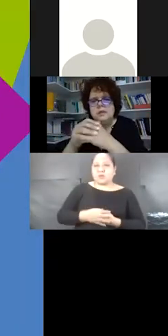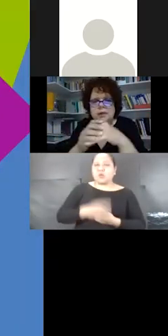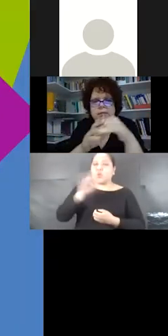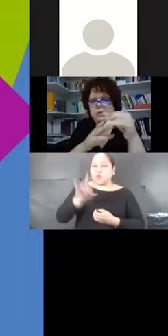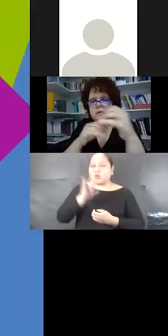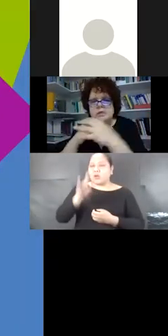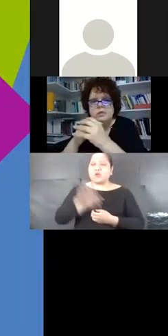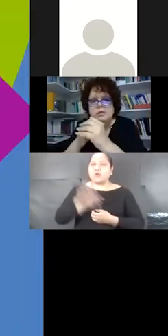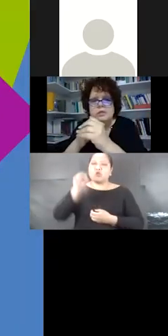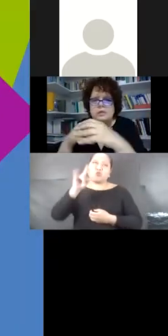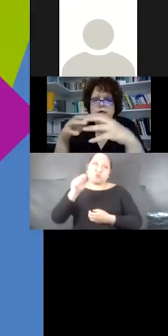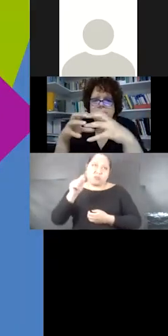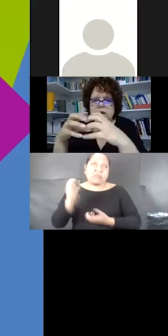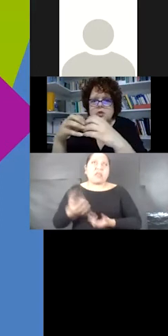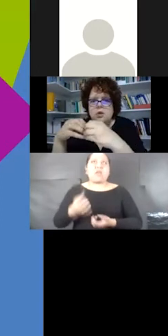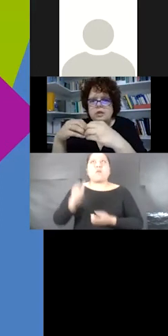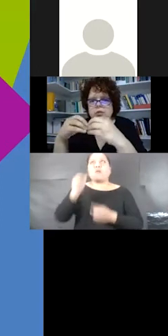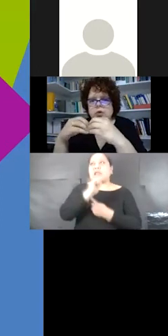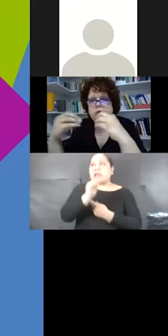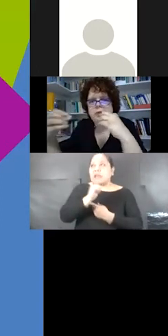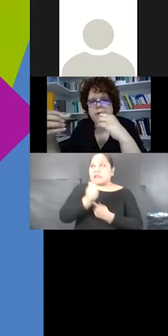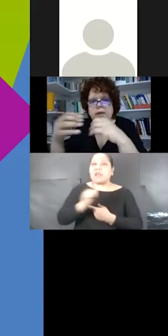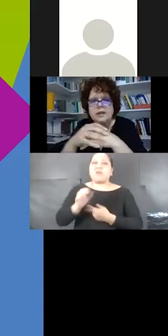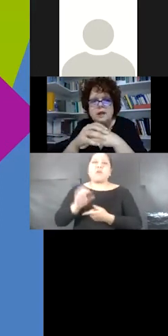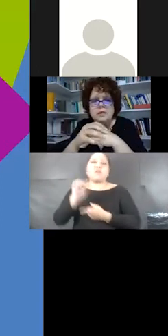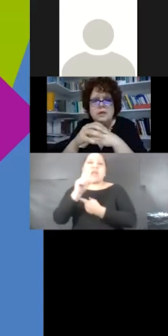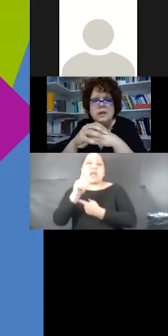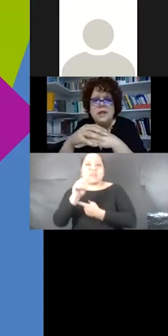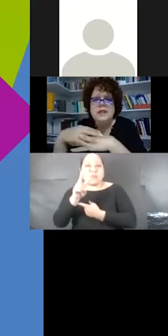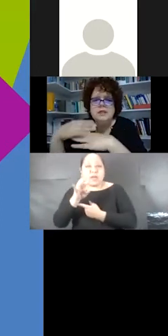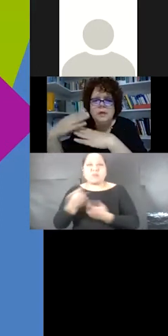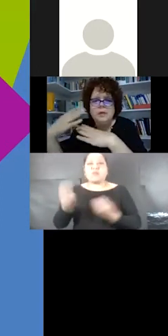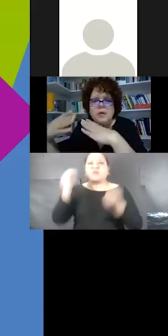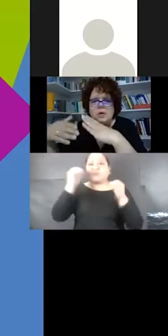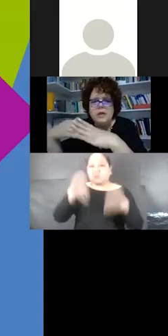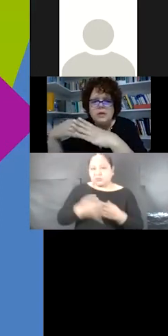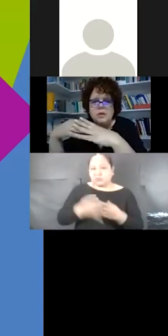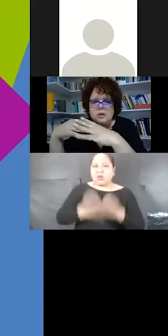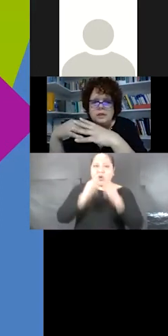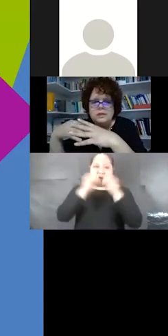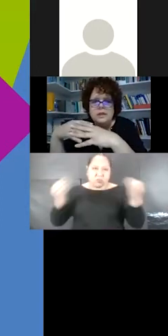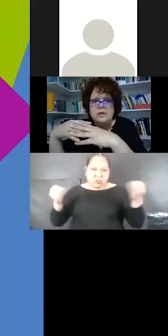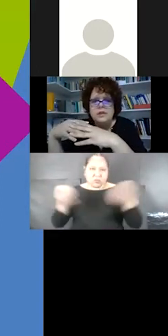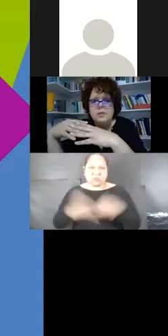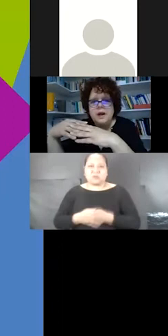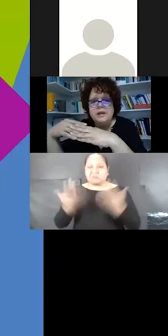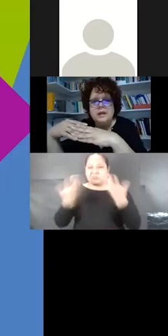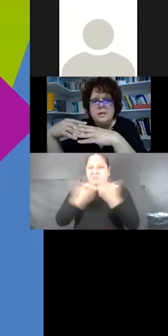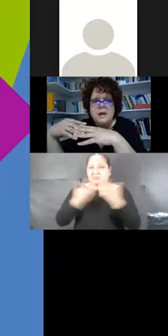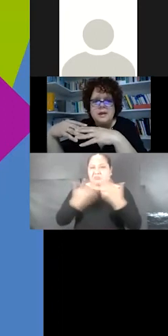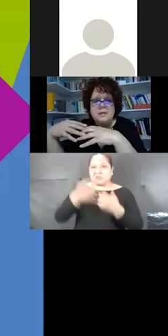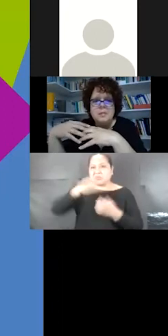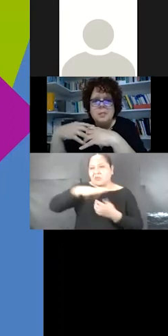adjetivos, adverbios, ¿no? Se forman oraciones, un conjunto de predicado. Tienen forma de concordancia, los niños bailan,